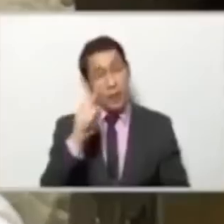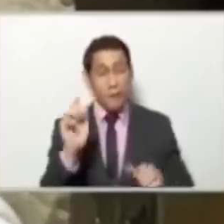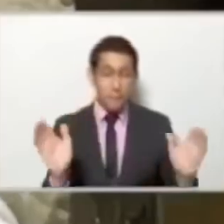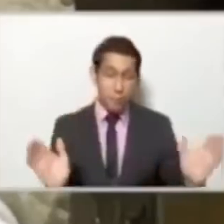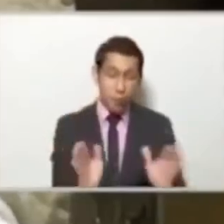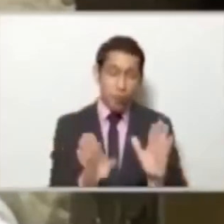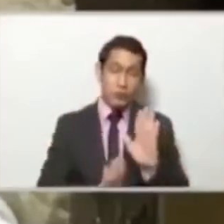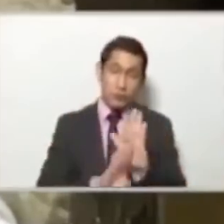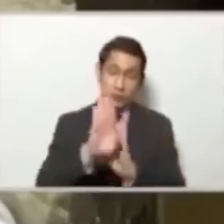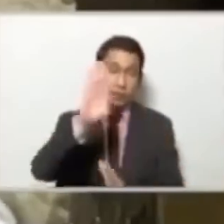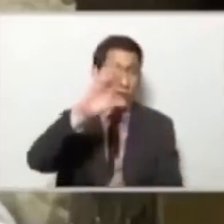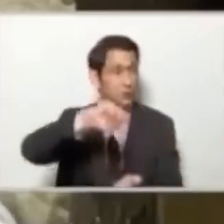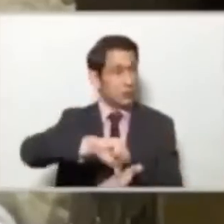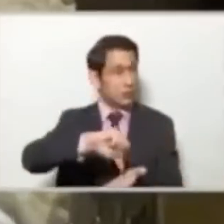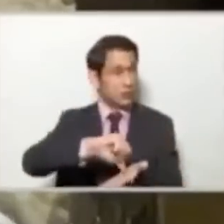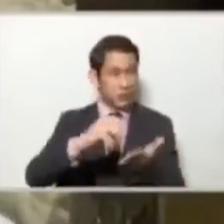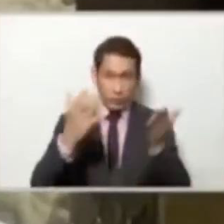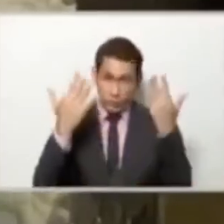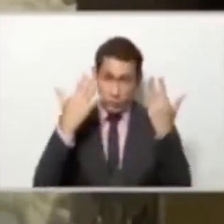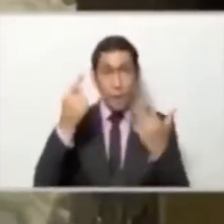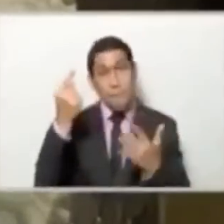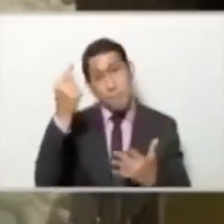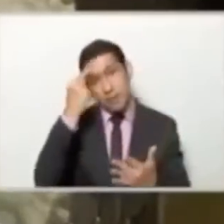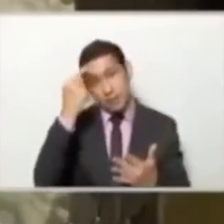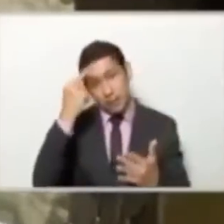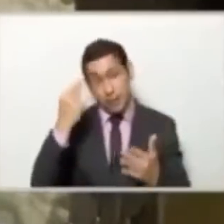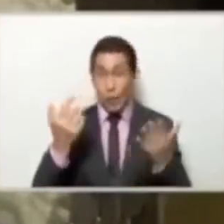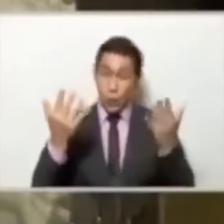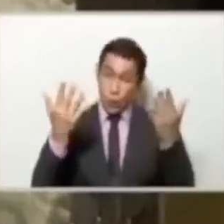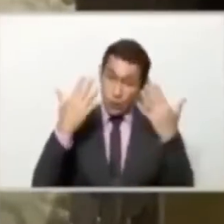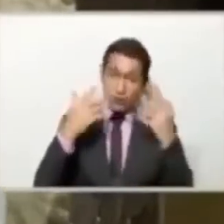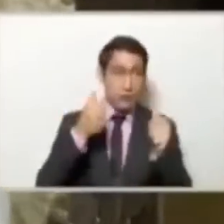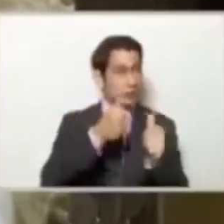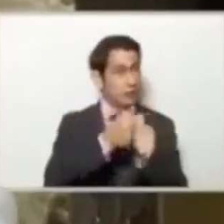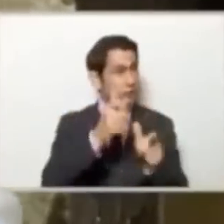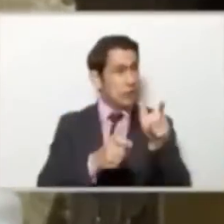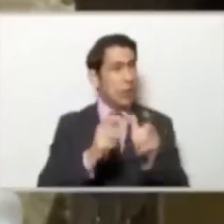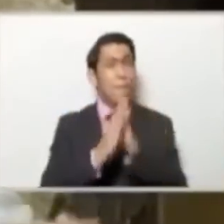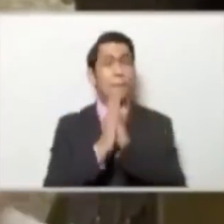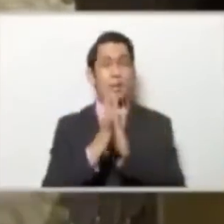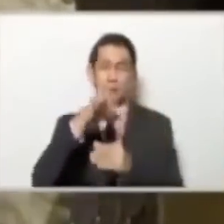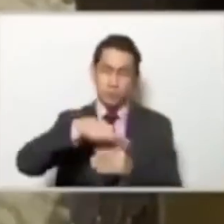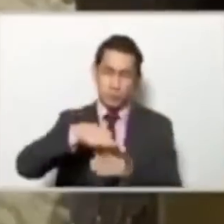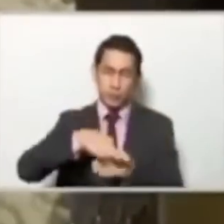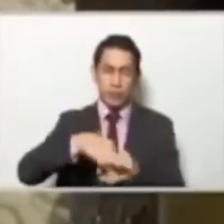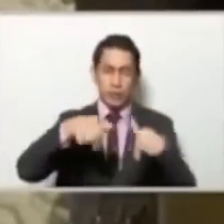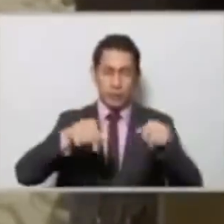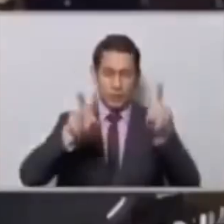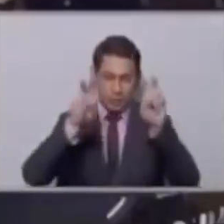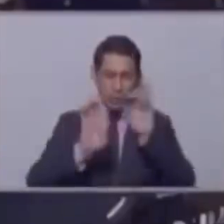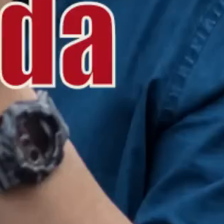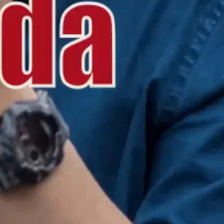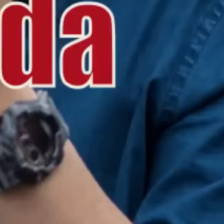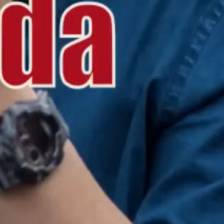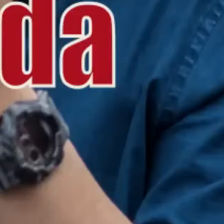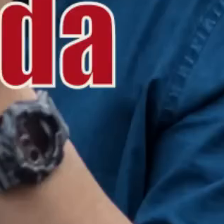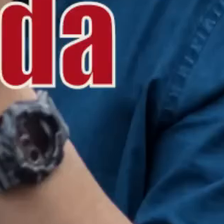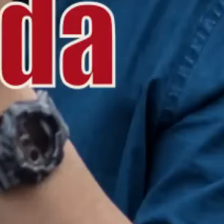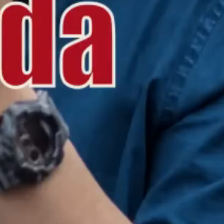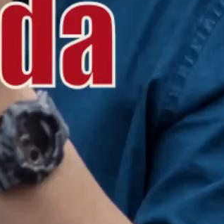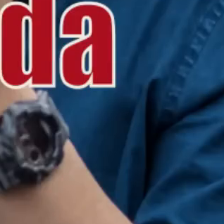Guayaquil, porque nuestro principal objetivo es ese, que Guayaquil vuelva a los guayaquileños. Elevo moción el punto número 4, señor secretario.